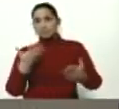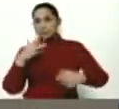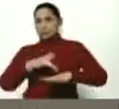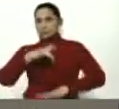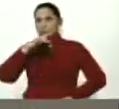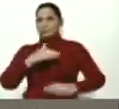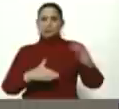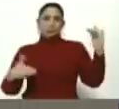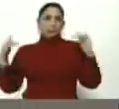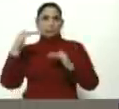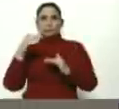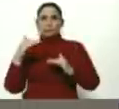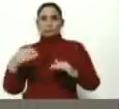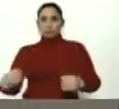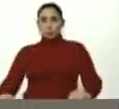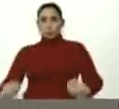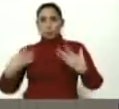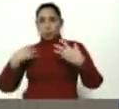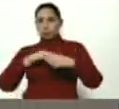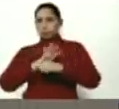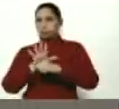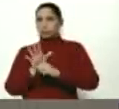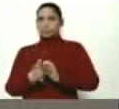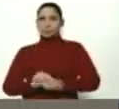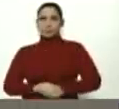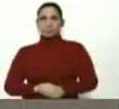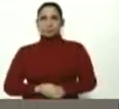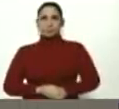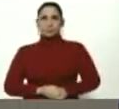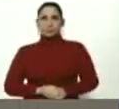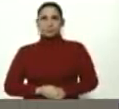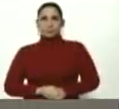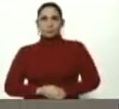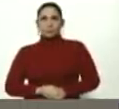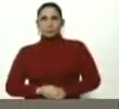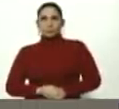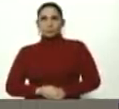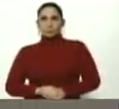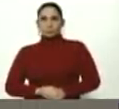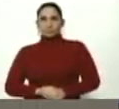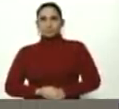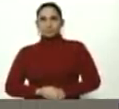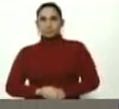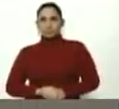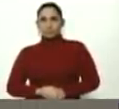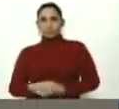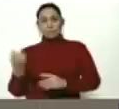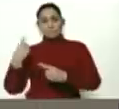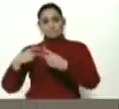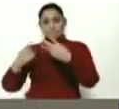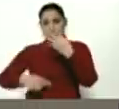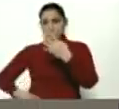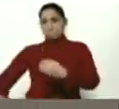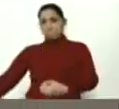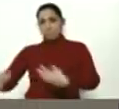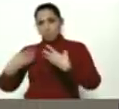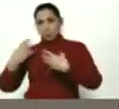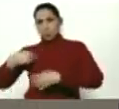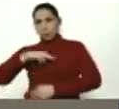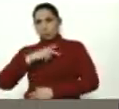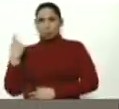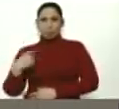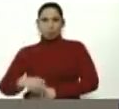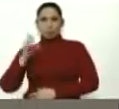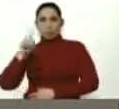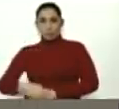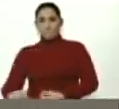elevadísimo de contraer la infección por COVID-19. Es más, varios de los brotes que hemos tenido, el brote